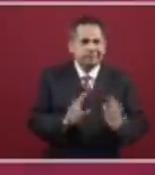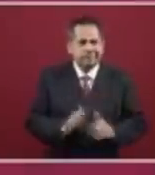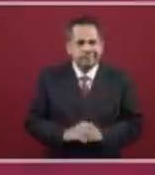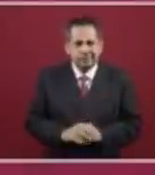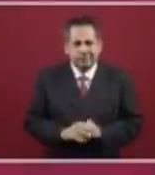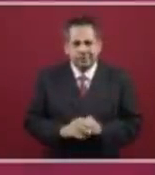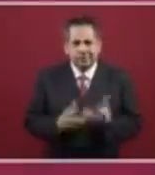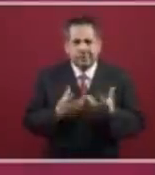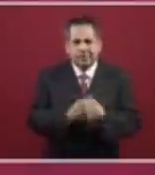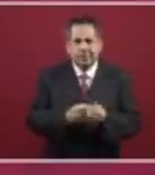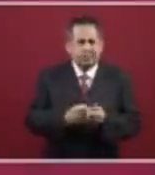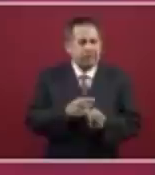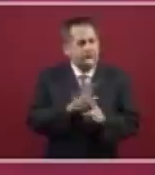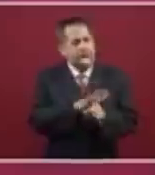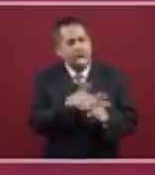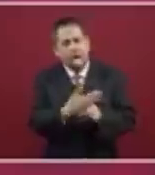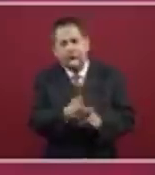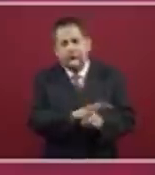Van a estar de salameros.